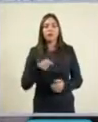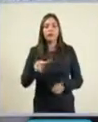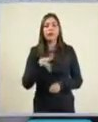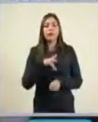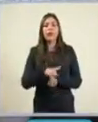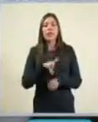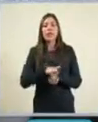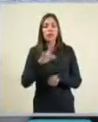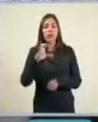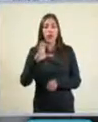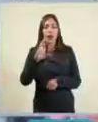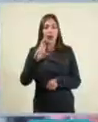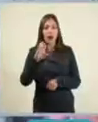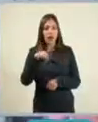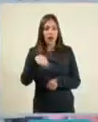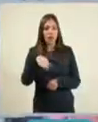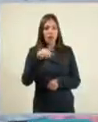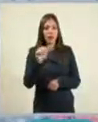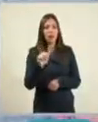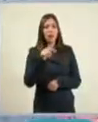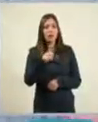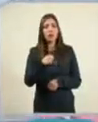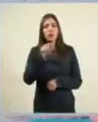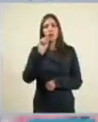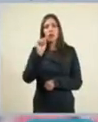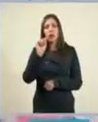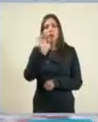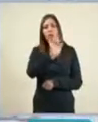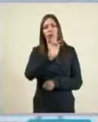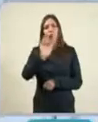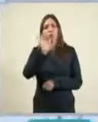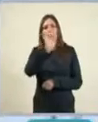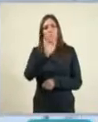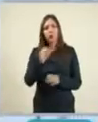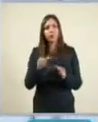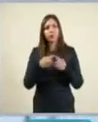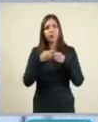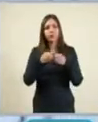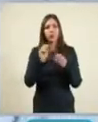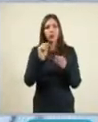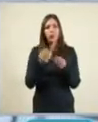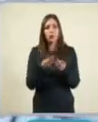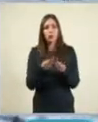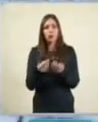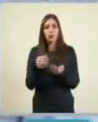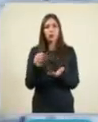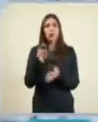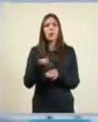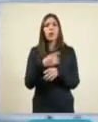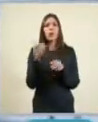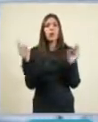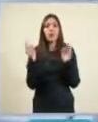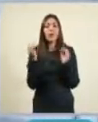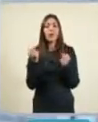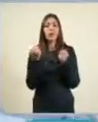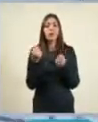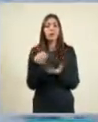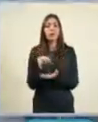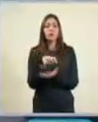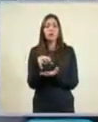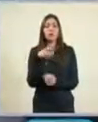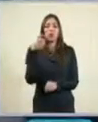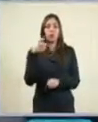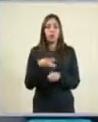queso crema. Queso crema. Yo le di unos toquecitos en el micro para que se me hiciera un poquito como más aguadito. ¿Por qué? Por el frío. Ay, con razón. De hecho, ya